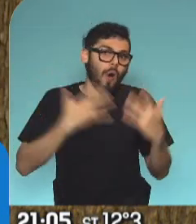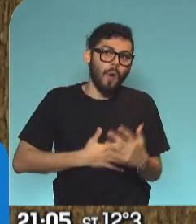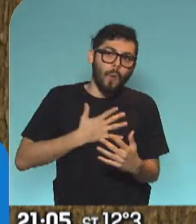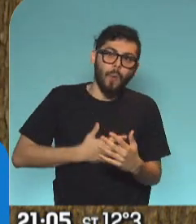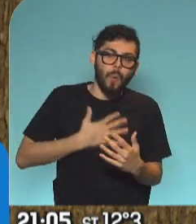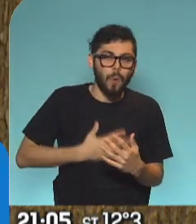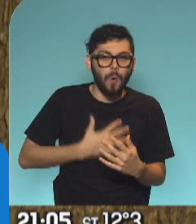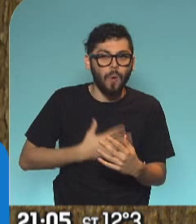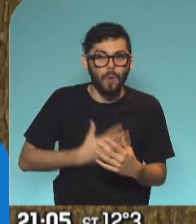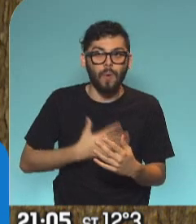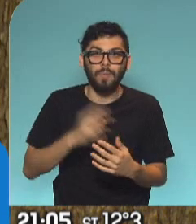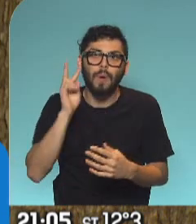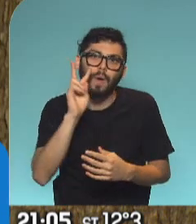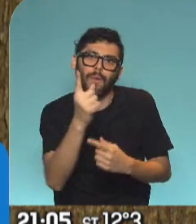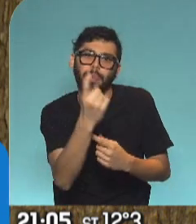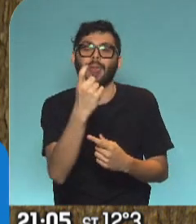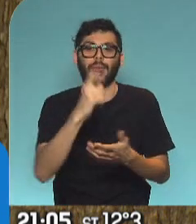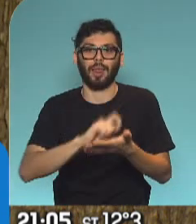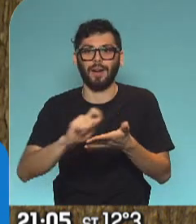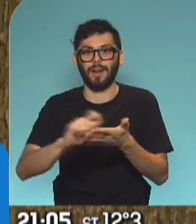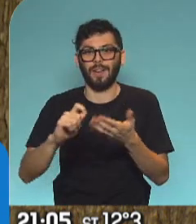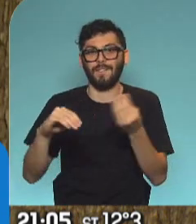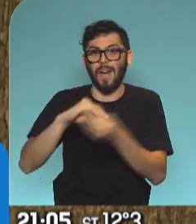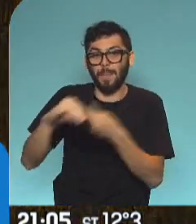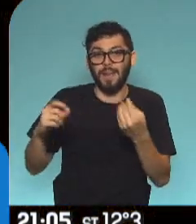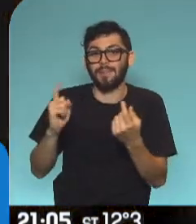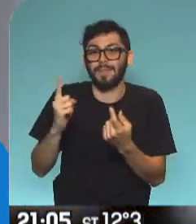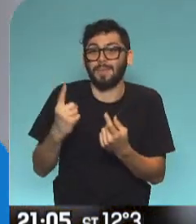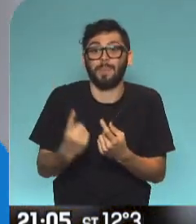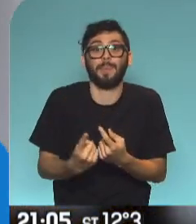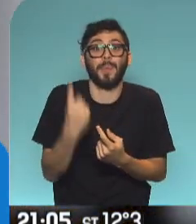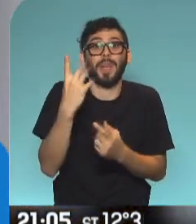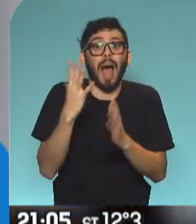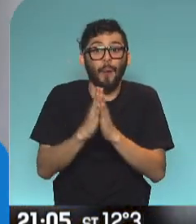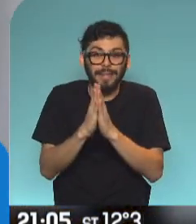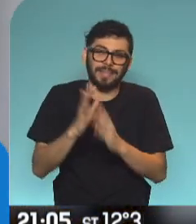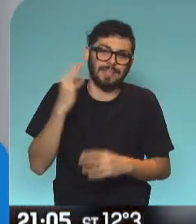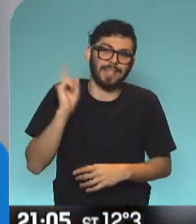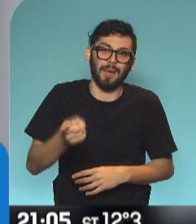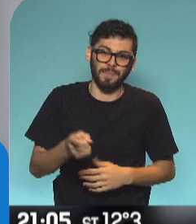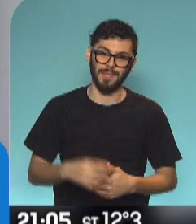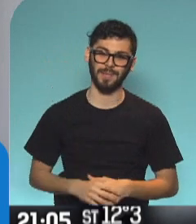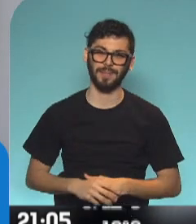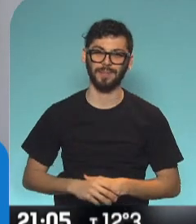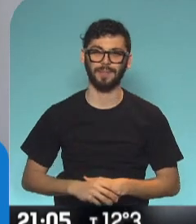para, bueno, mi familia, en la primera oración, todo un festejo.